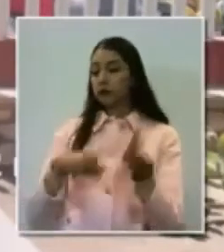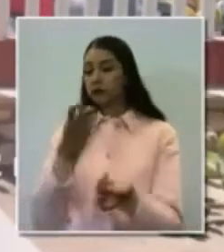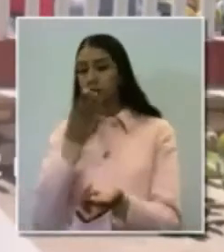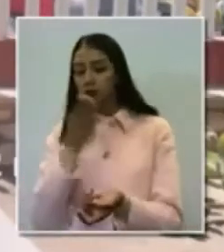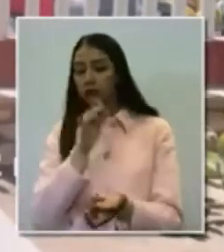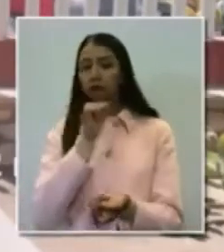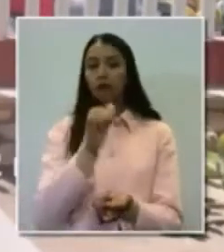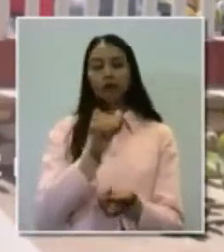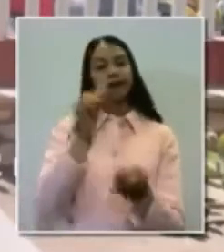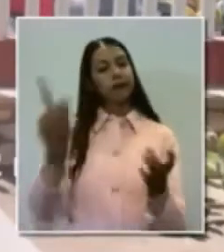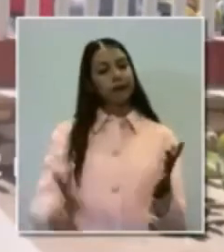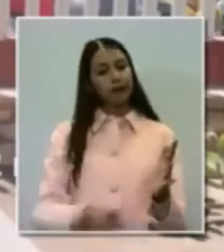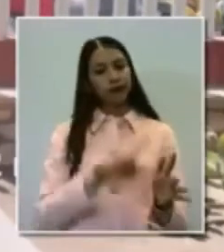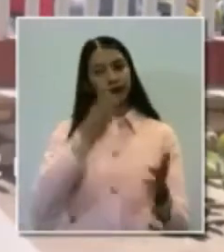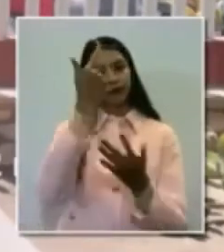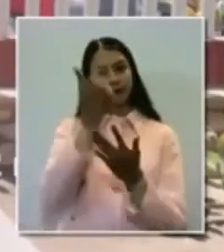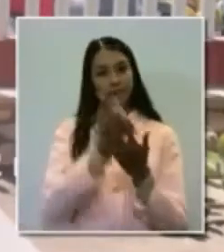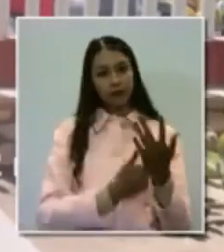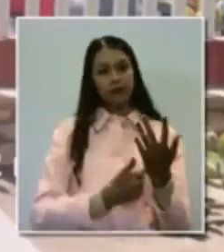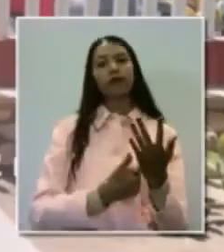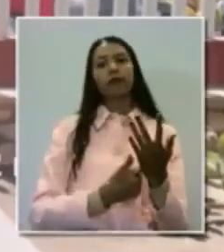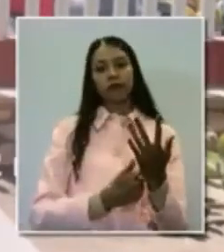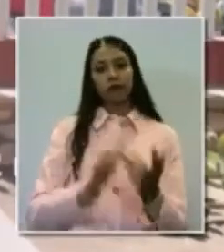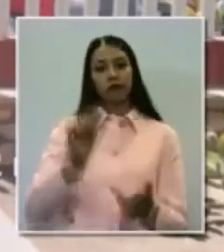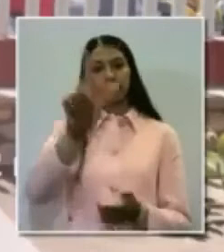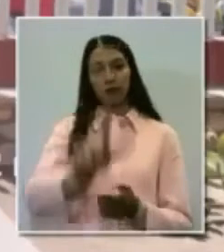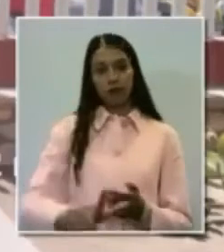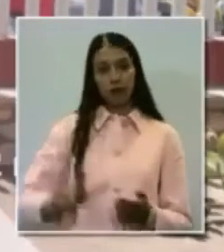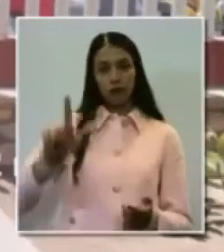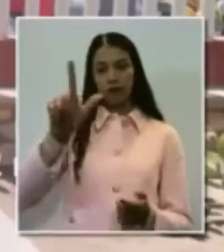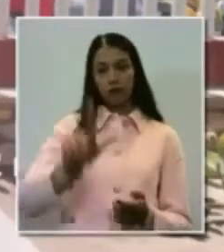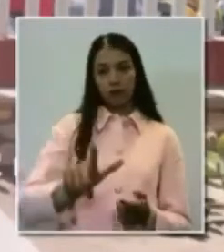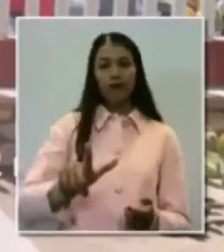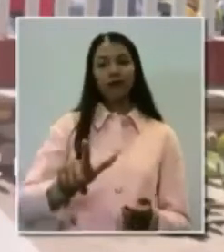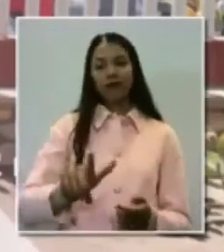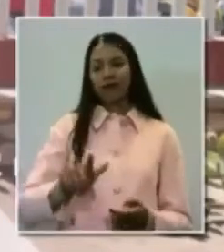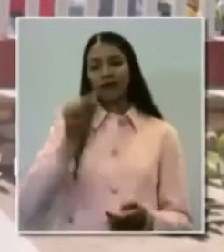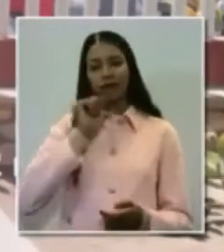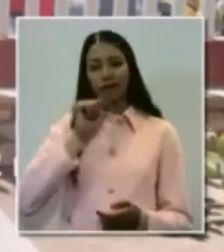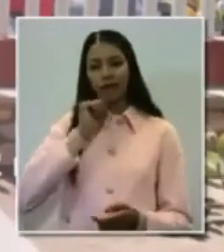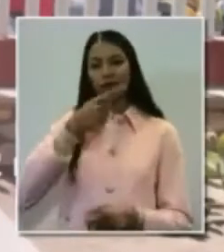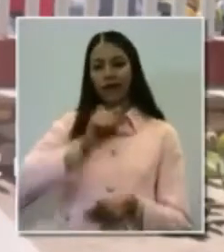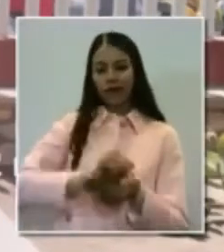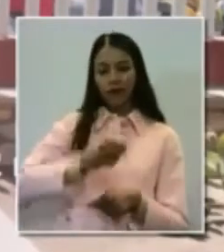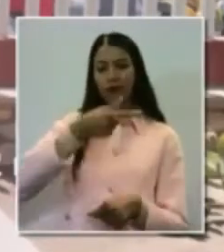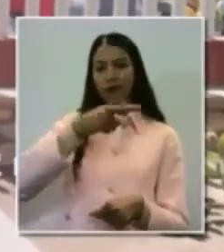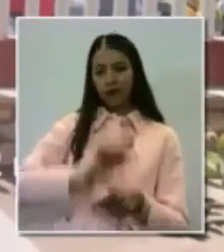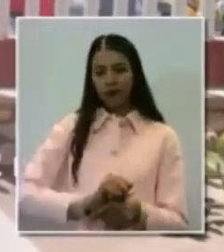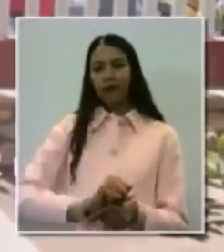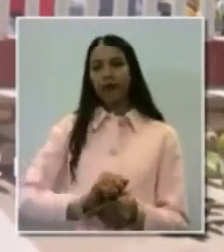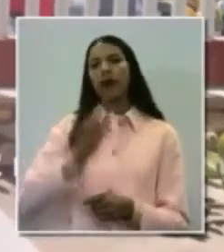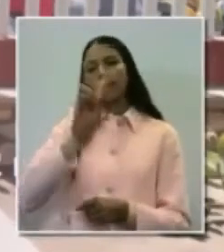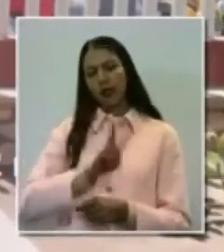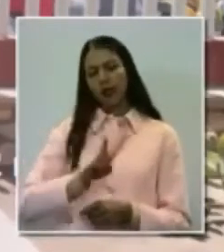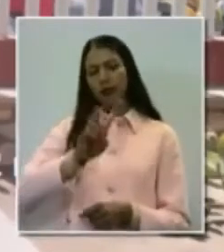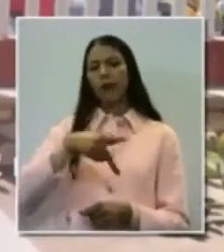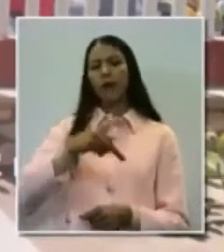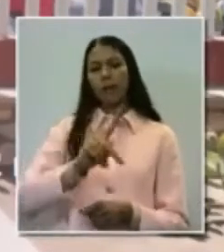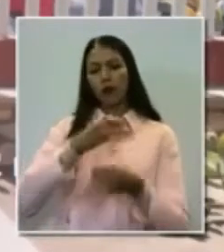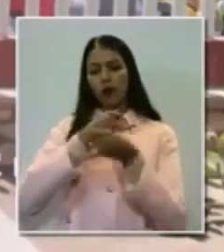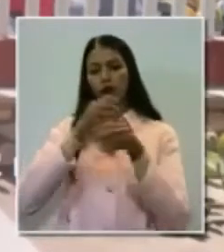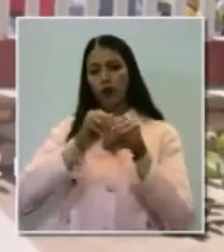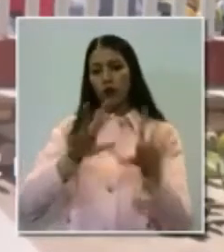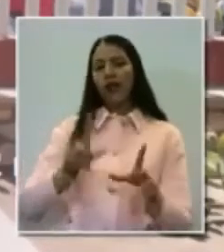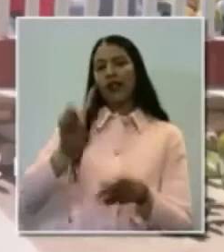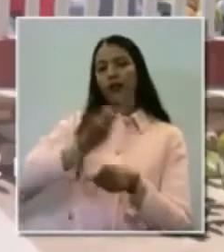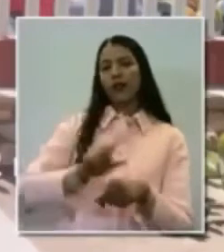Levantaremos de nueva cuenta un censo el día lunes, como se hace cada semana. Bueno, levantamos los días viernes, pero bueno, lo informamos el día